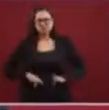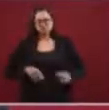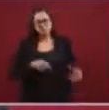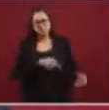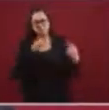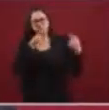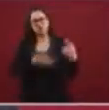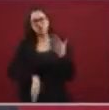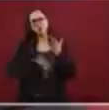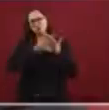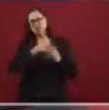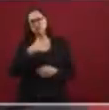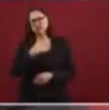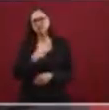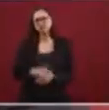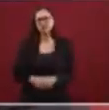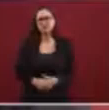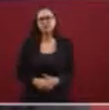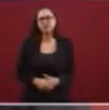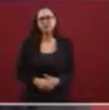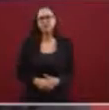pero pues